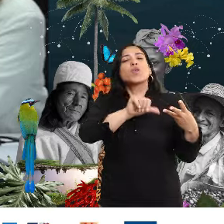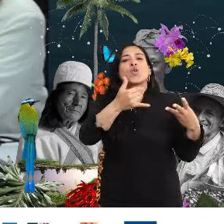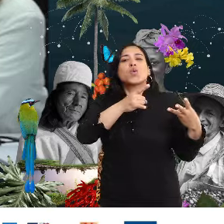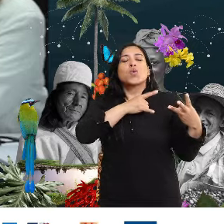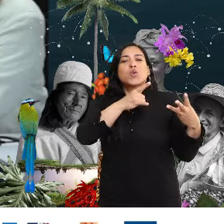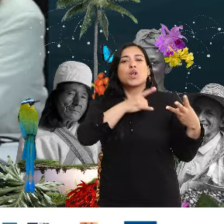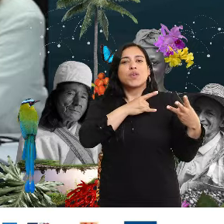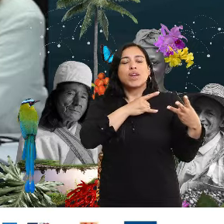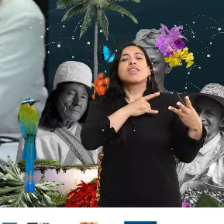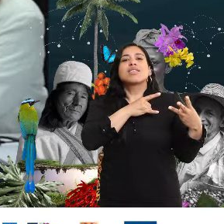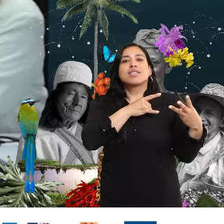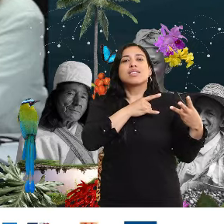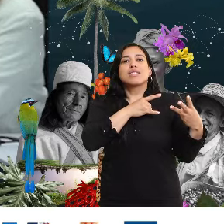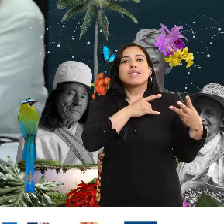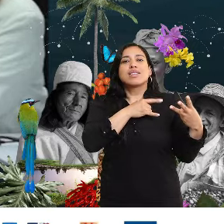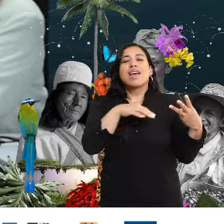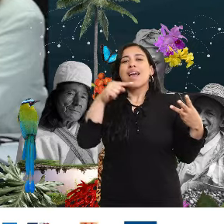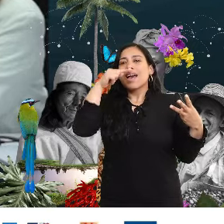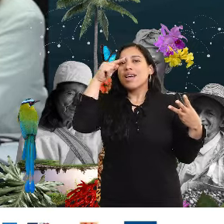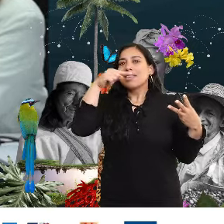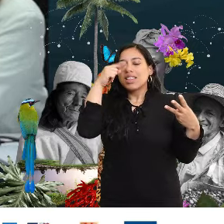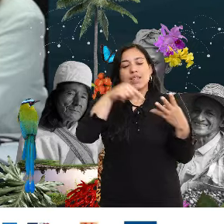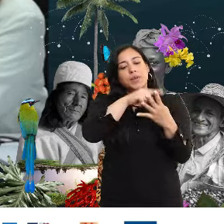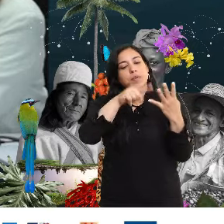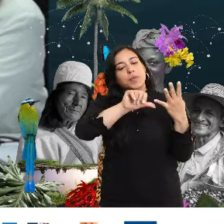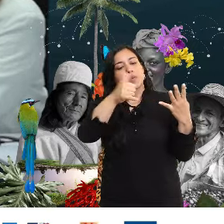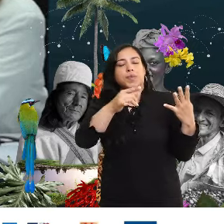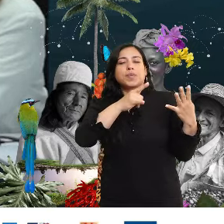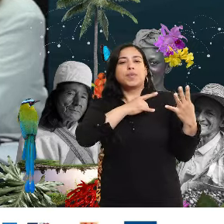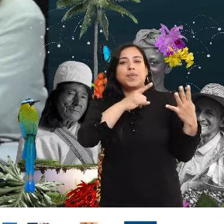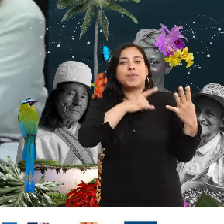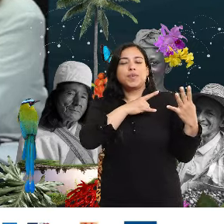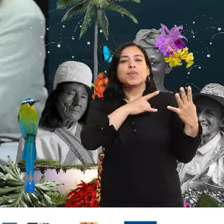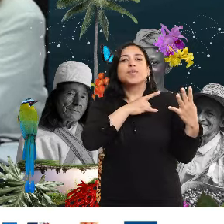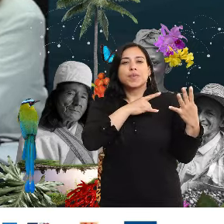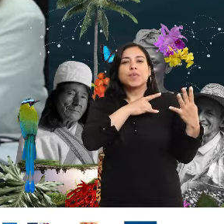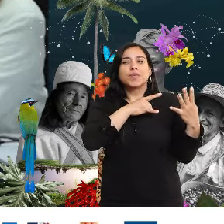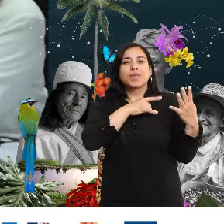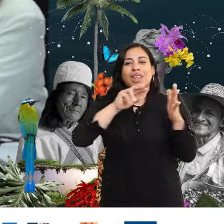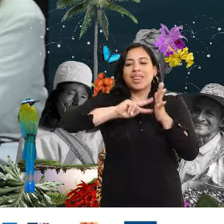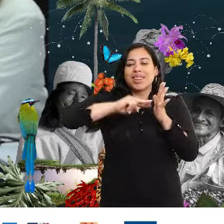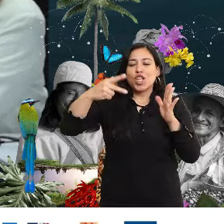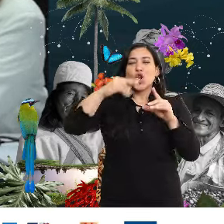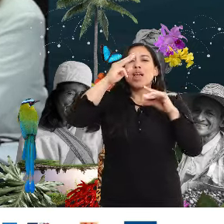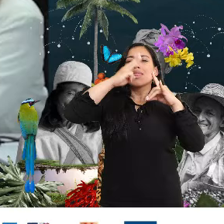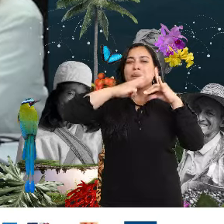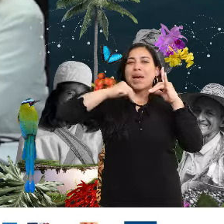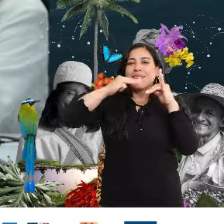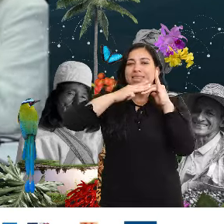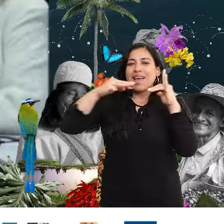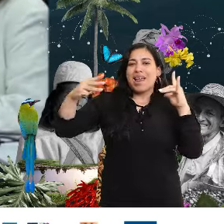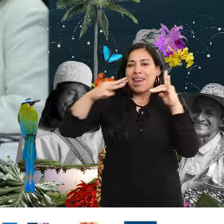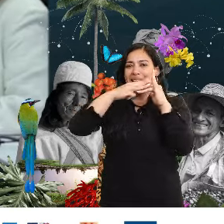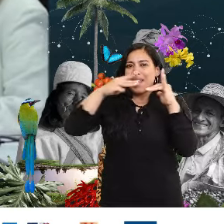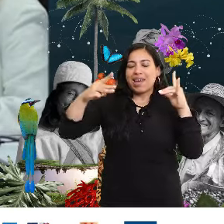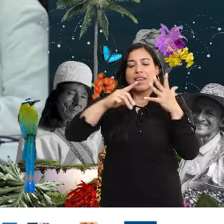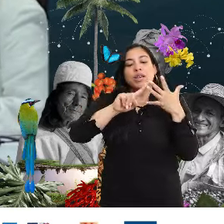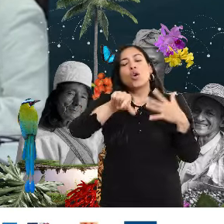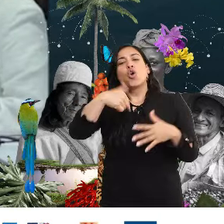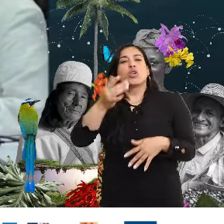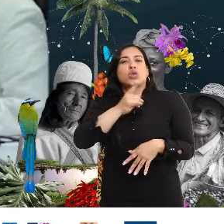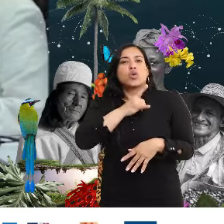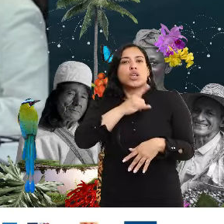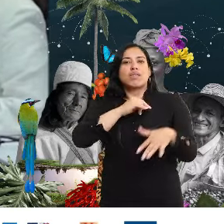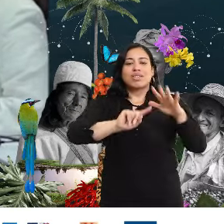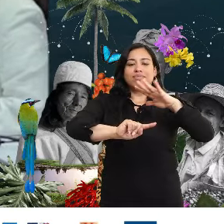Universidad de los Andes, la Universidad Tecnológica del Magdalena, la Universidad